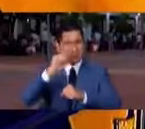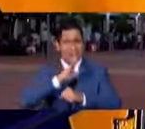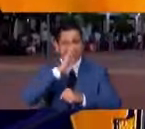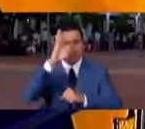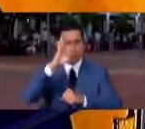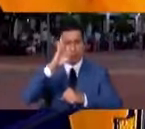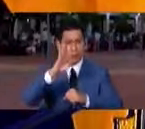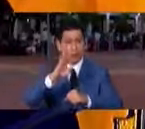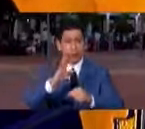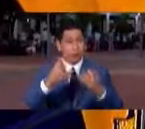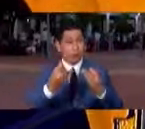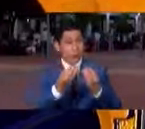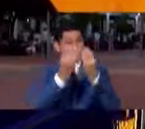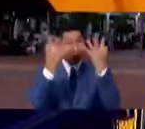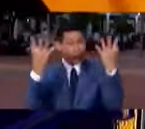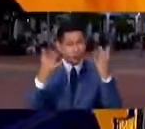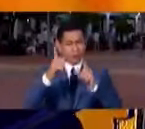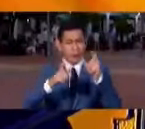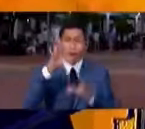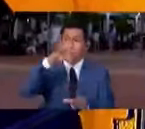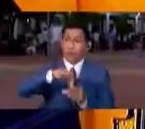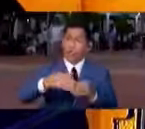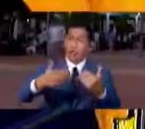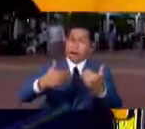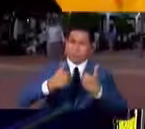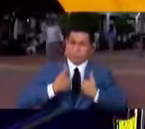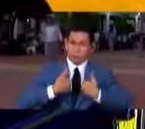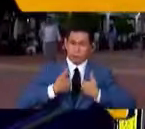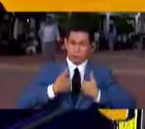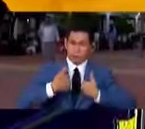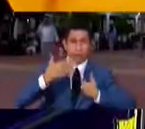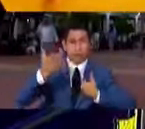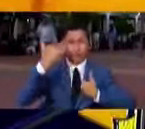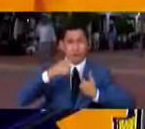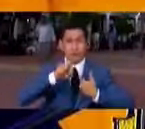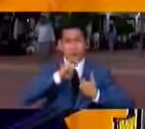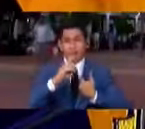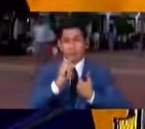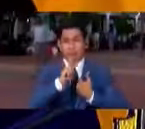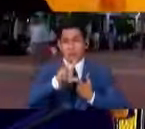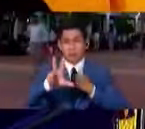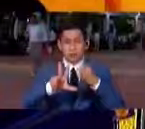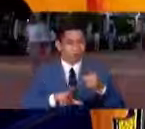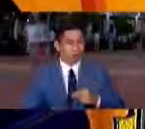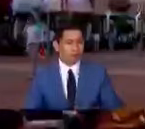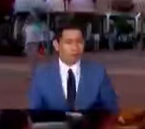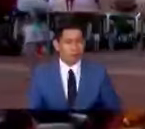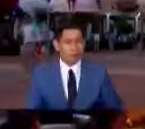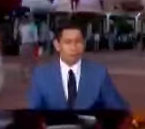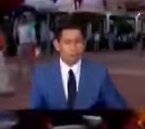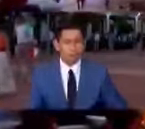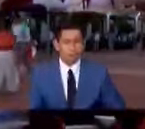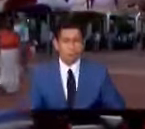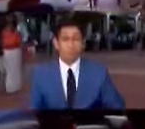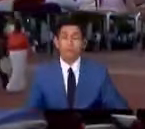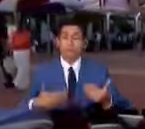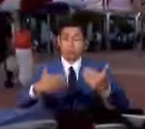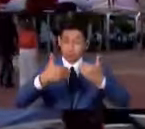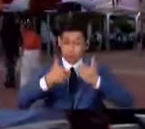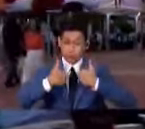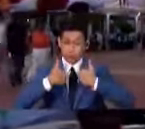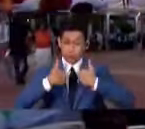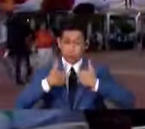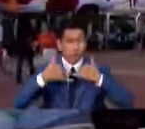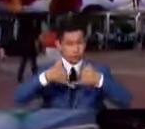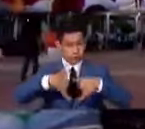decidió la gran mayoría en el 2023. Por ustedes seguiré asumiendo con